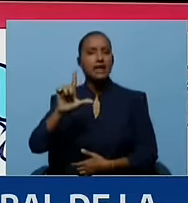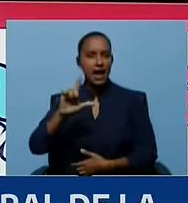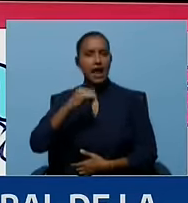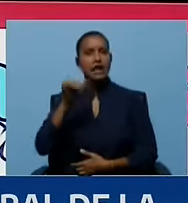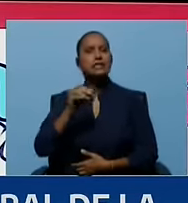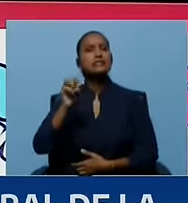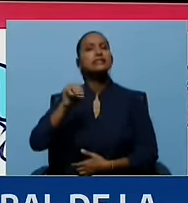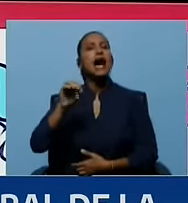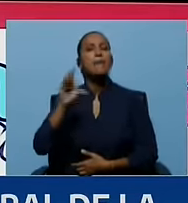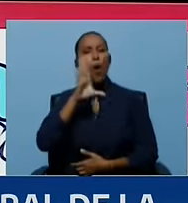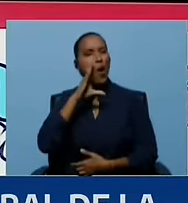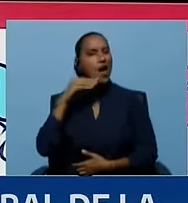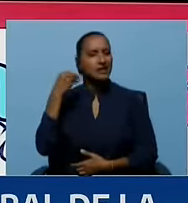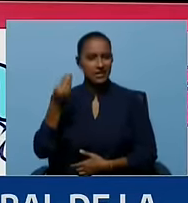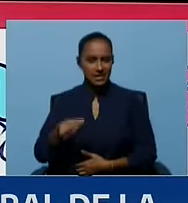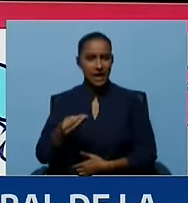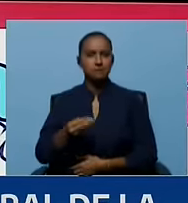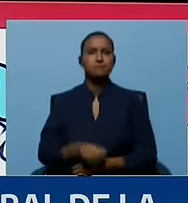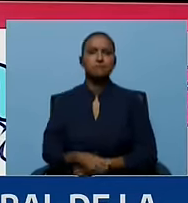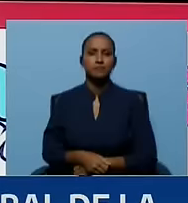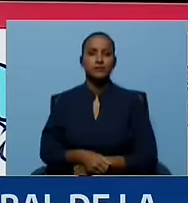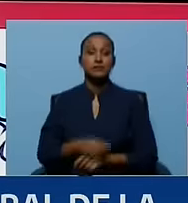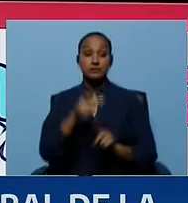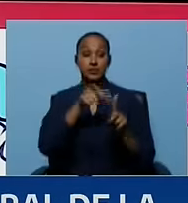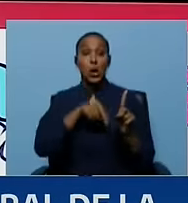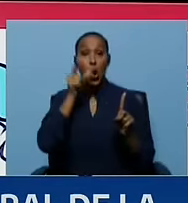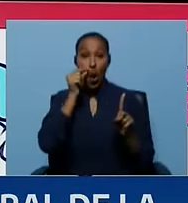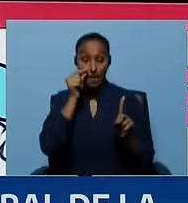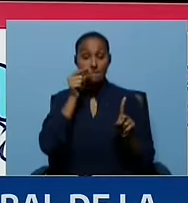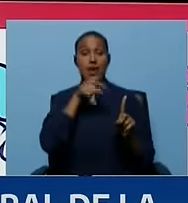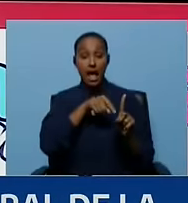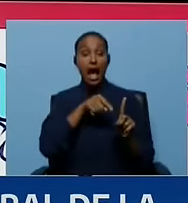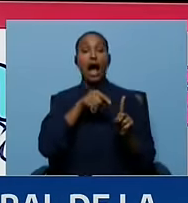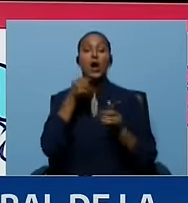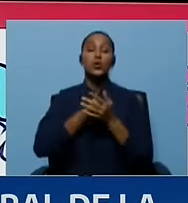estuvieron cabalgando en la profundidad de las luchas del pueblo venezolano.